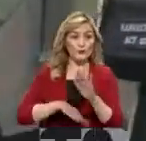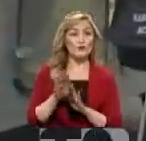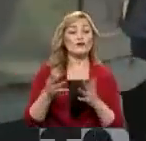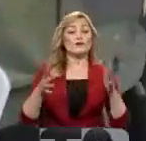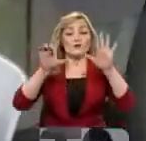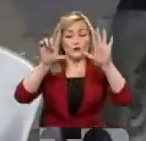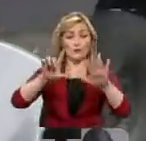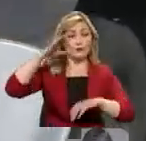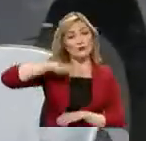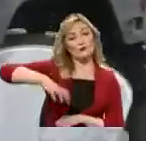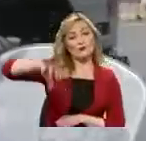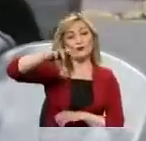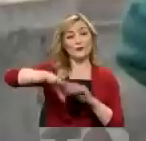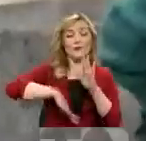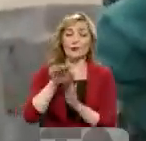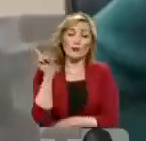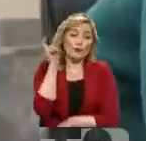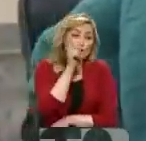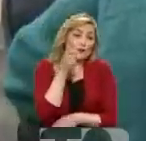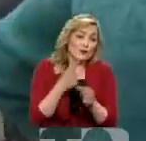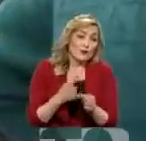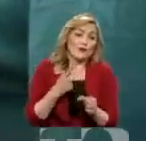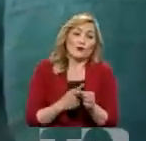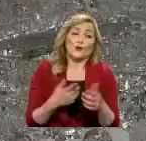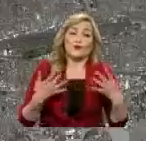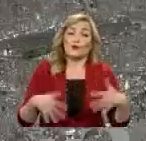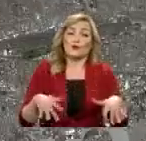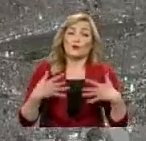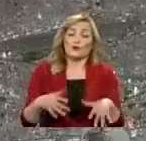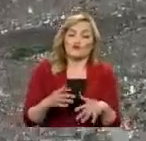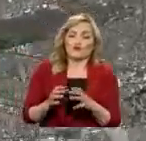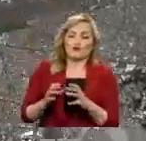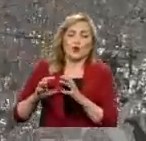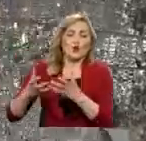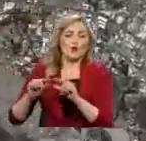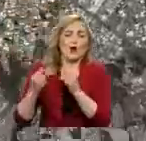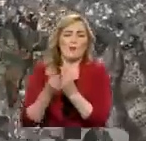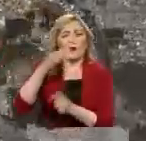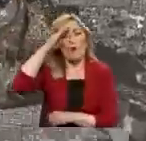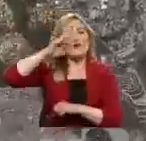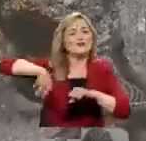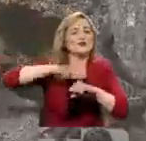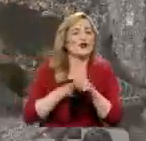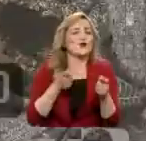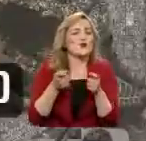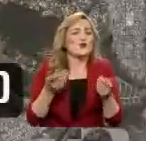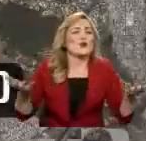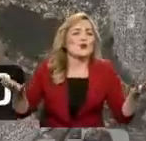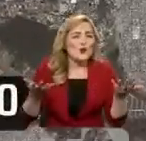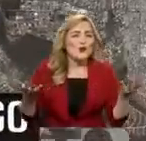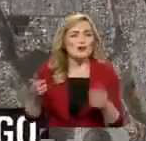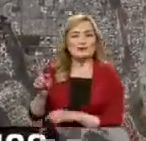en las 7 parroquias más conflictivas de Quito se han dividido. La Policía Nacional, por ejemplo, manejará